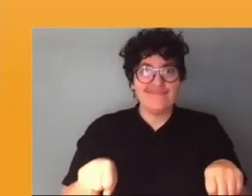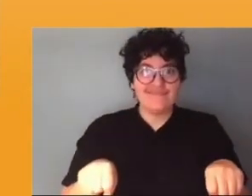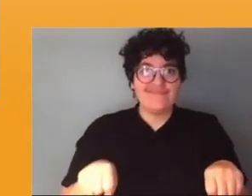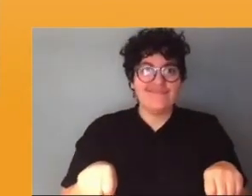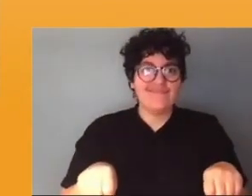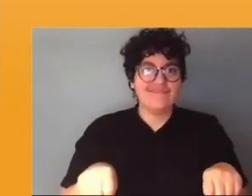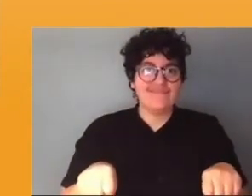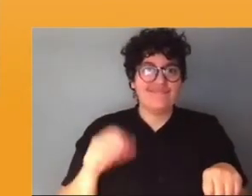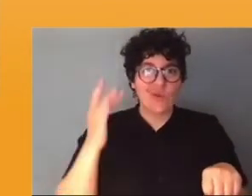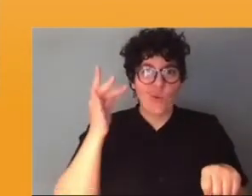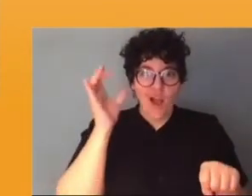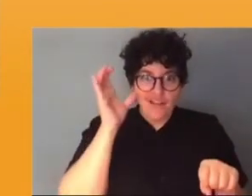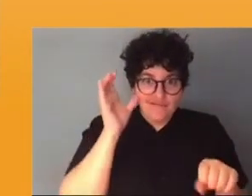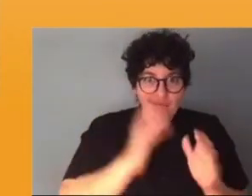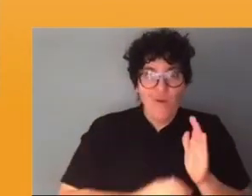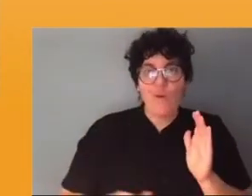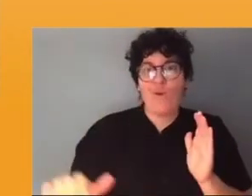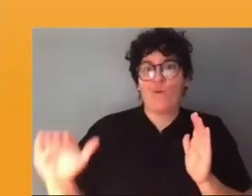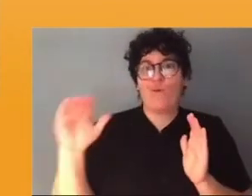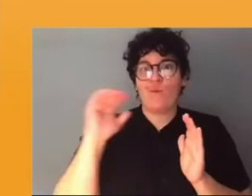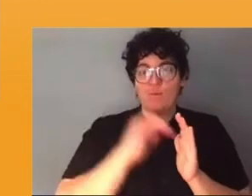también hacerle llegar a mi baile.